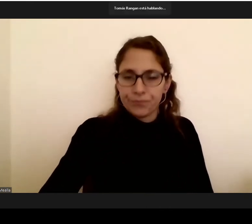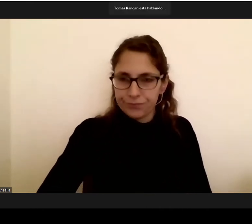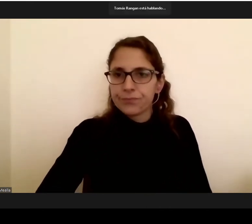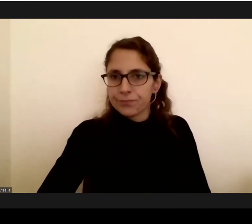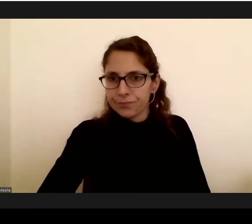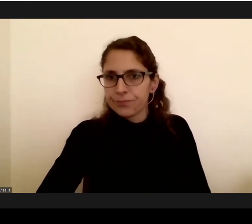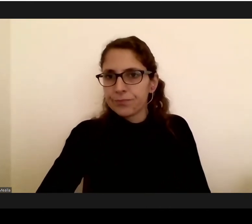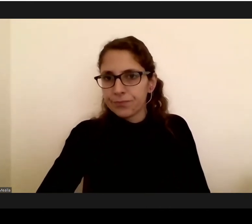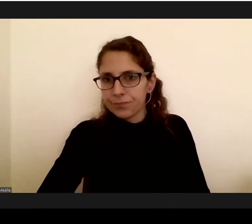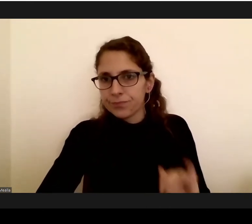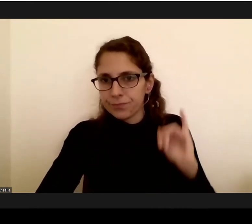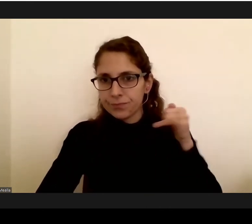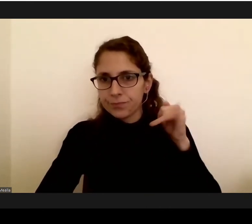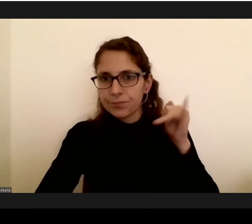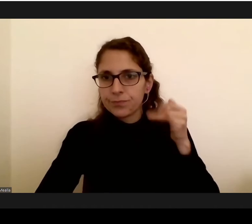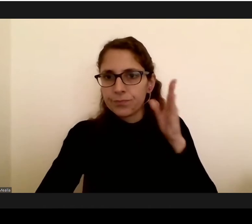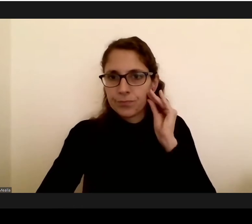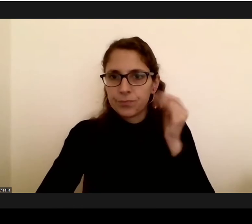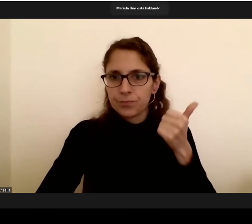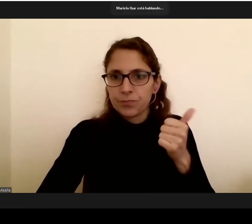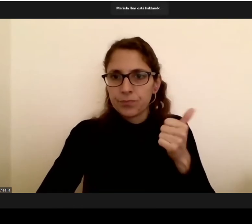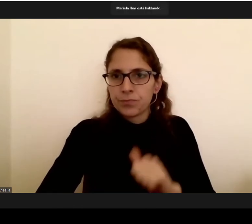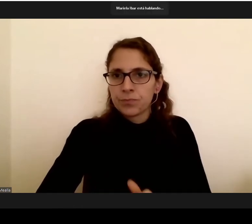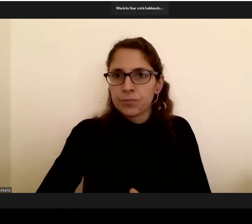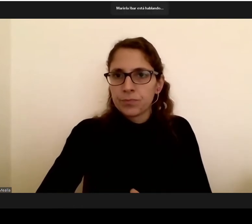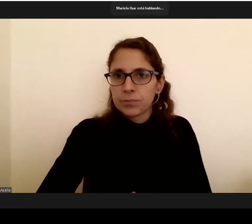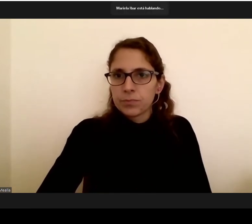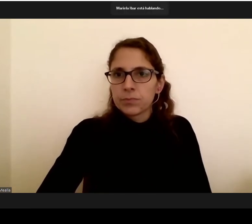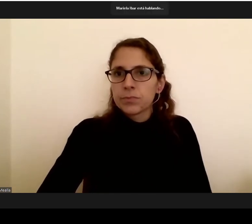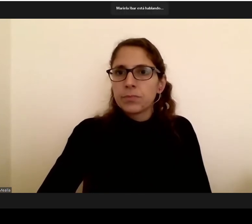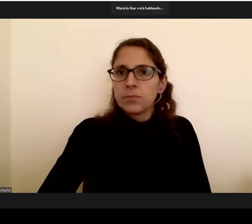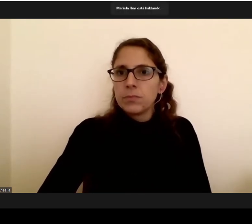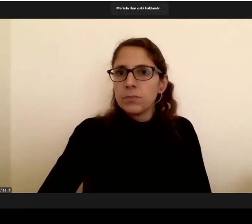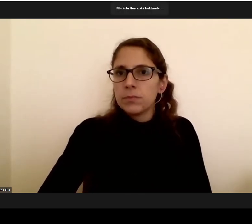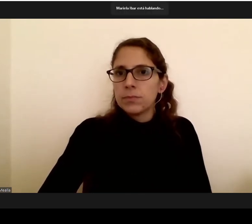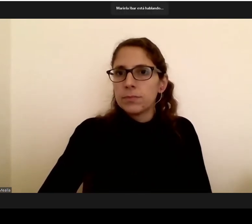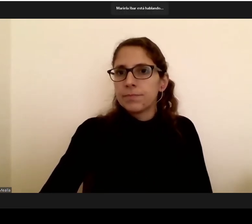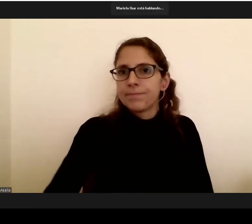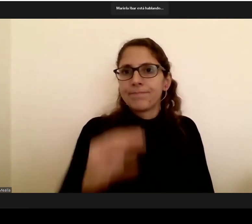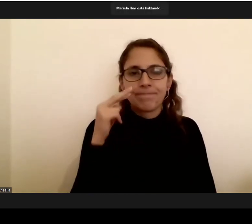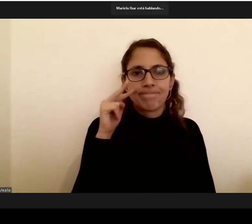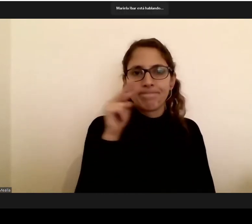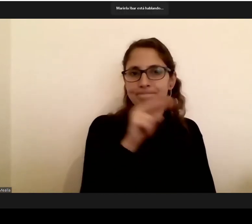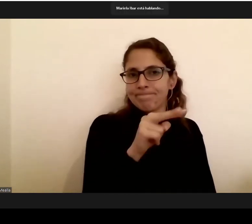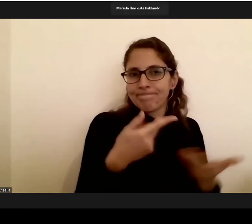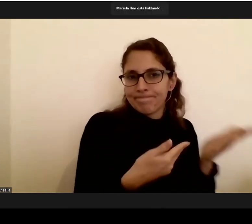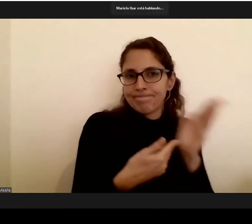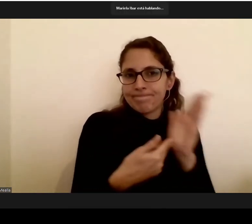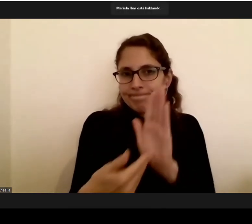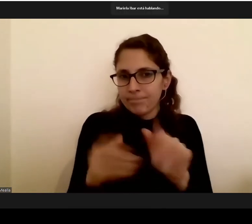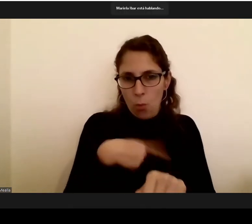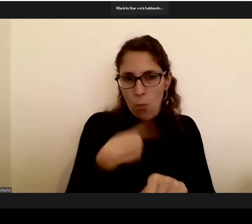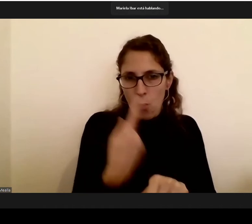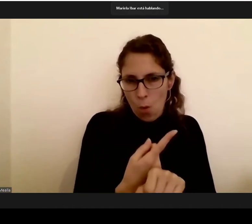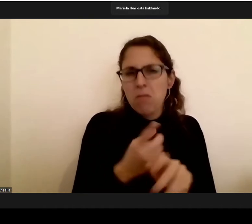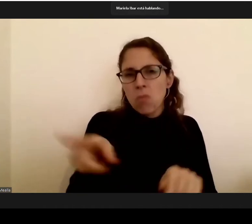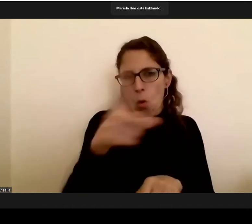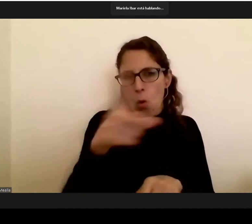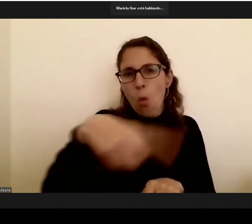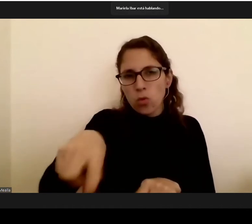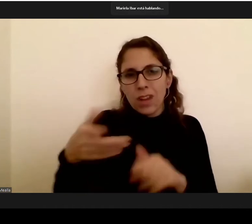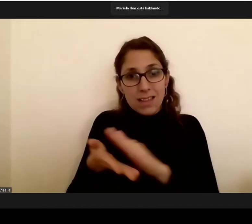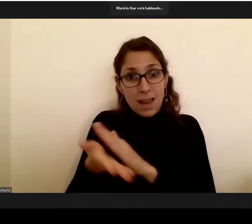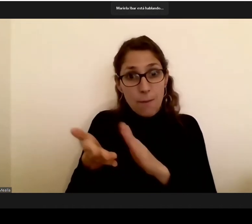Sí. sí. Porque ahí yo estoy viendo el documento, no lo puedo mostrar, pero ustedes síganme con el documento,